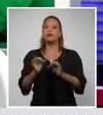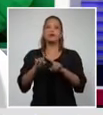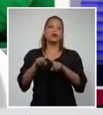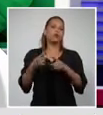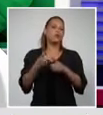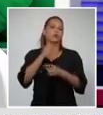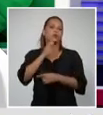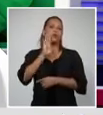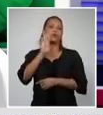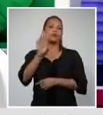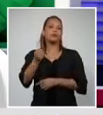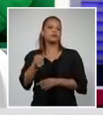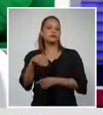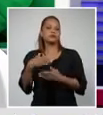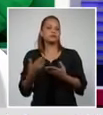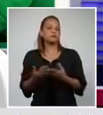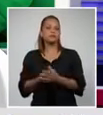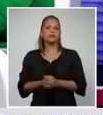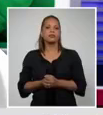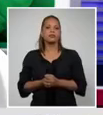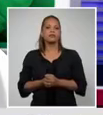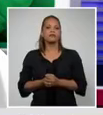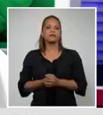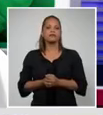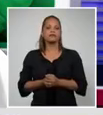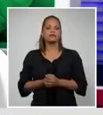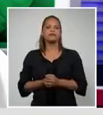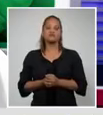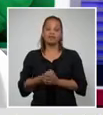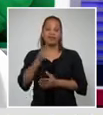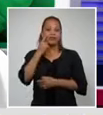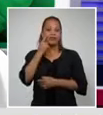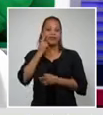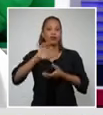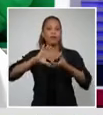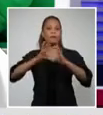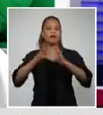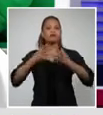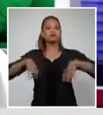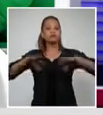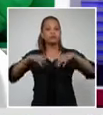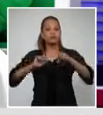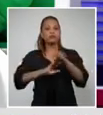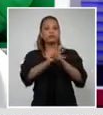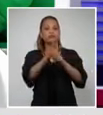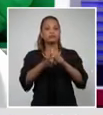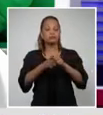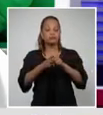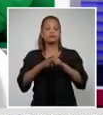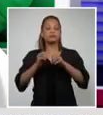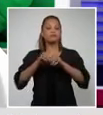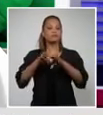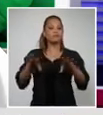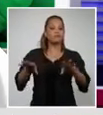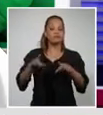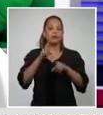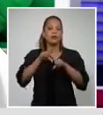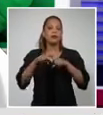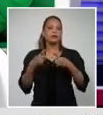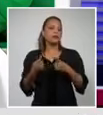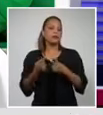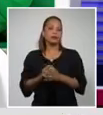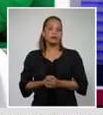decir es que expresan lo complejo de la situación epidemiológica. Y si para algo sirve,